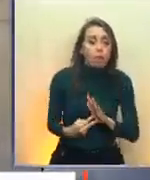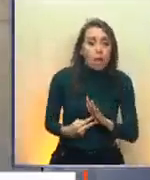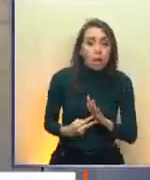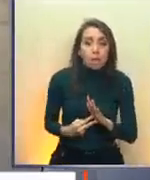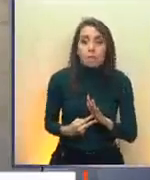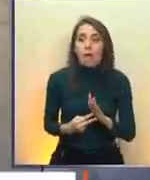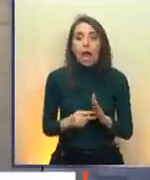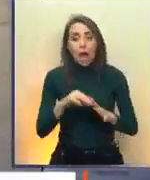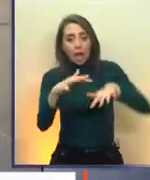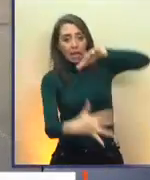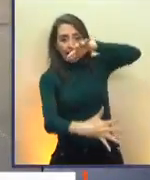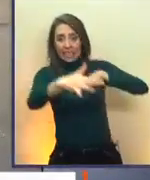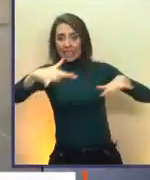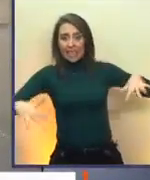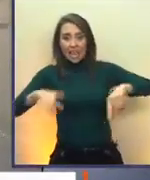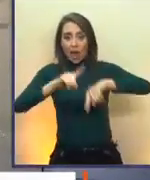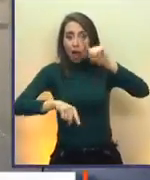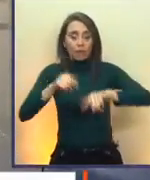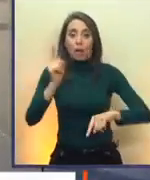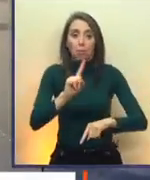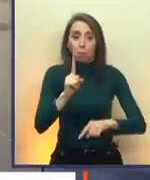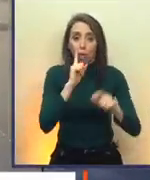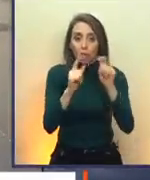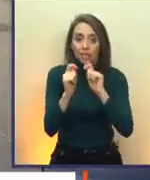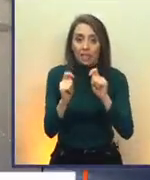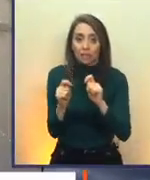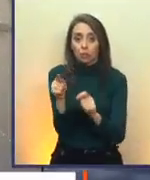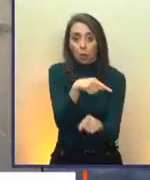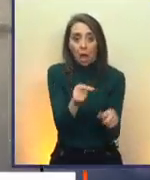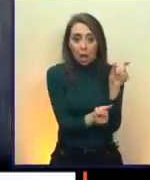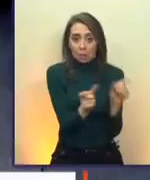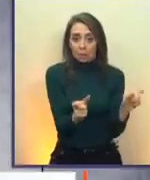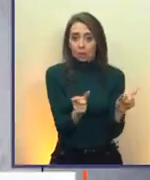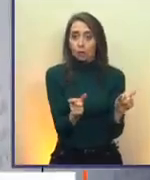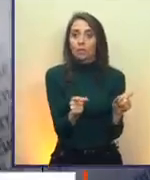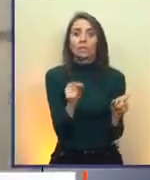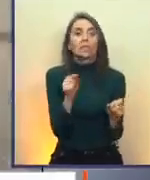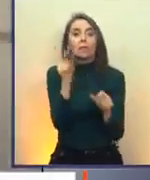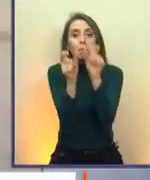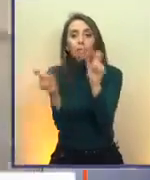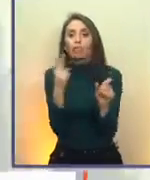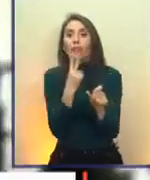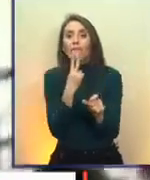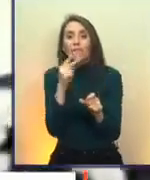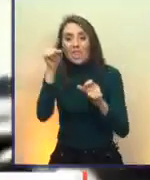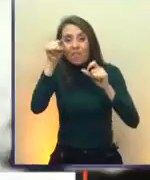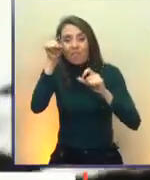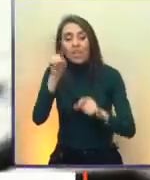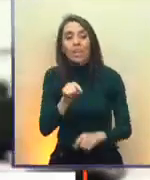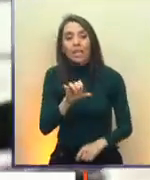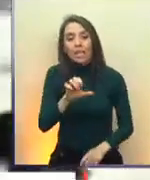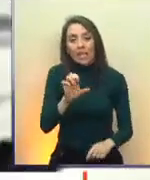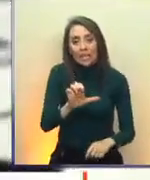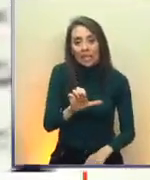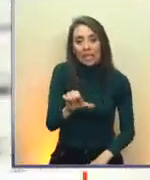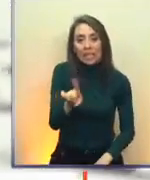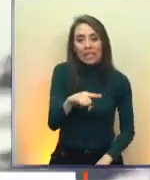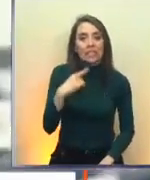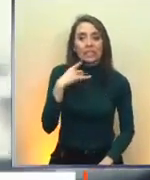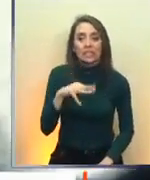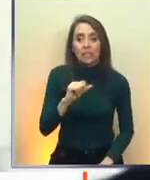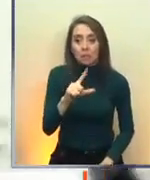sería la geografía quien pusiera en riesgo al equipo, sino los propios esquimales. Lamentablemente el hombre les